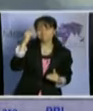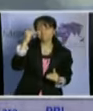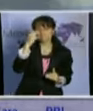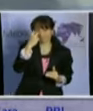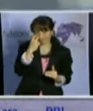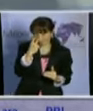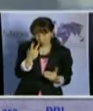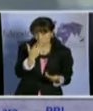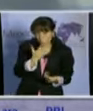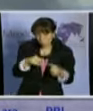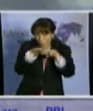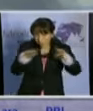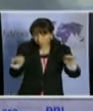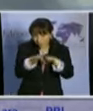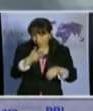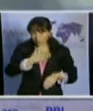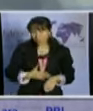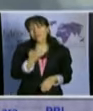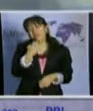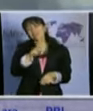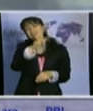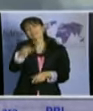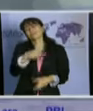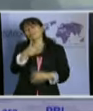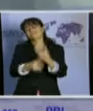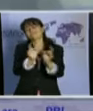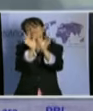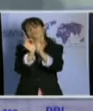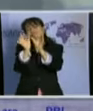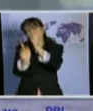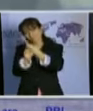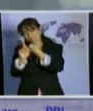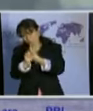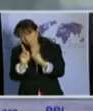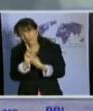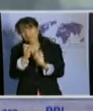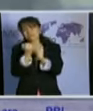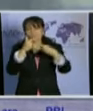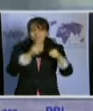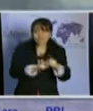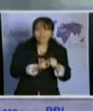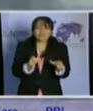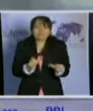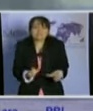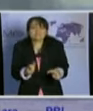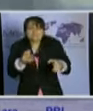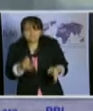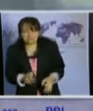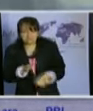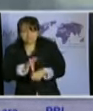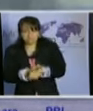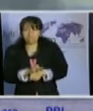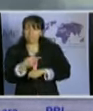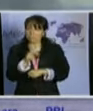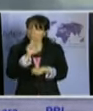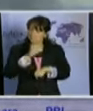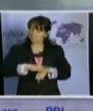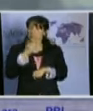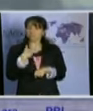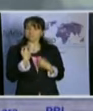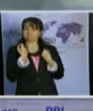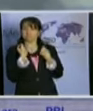salud, bueno, en fin, todo lo que pudiéramos hacer. Y sin duda los retos que plantearon, inclusive los niños, me sorprendió mucho